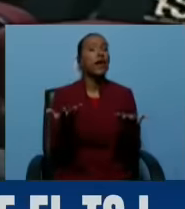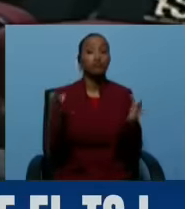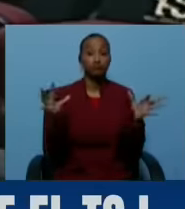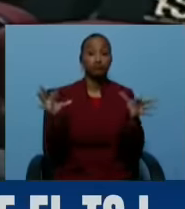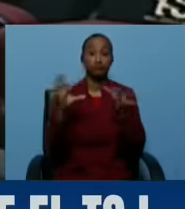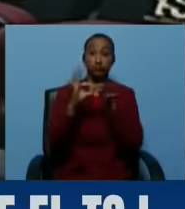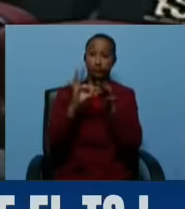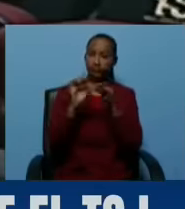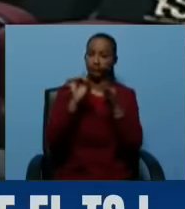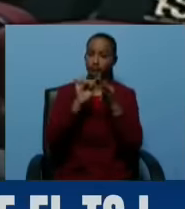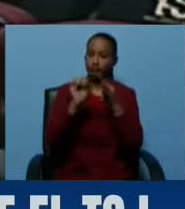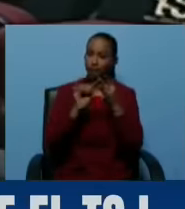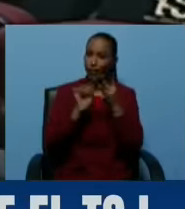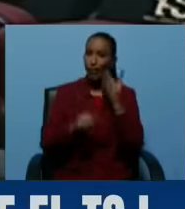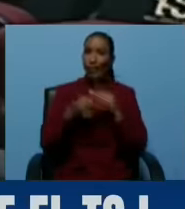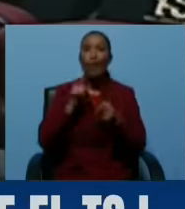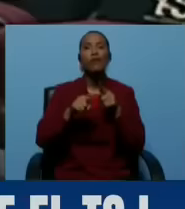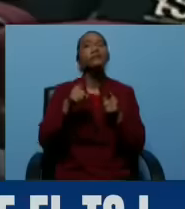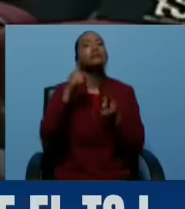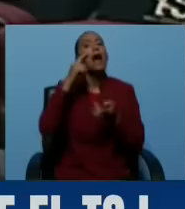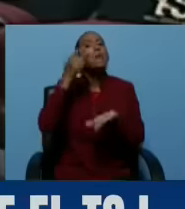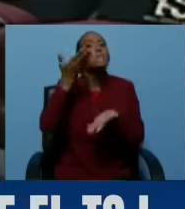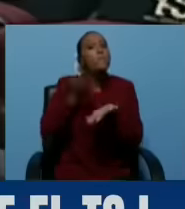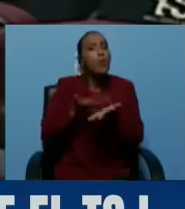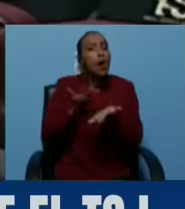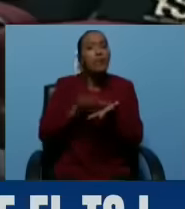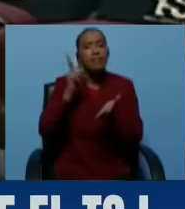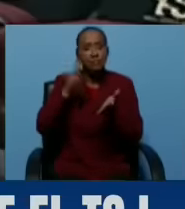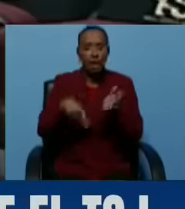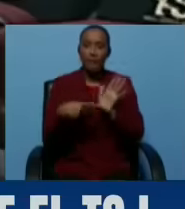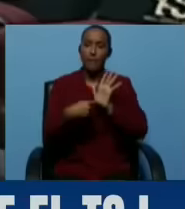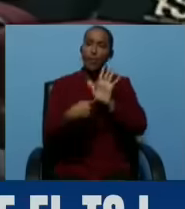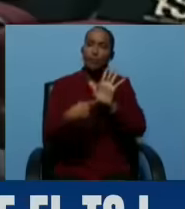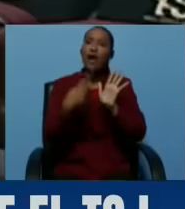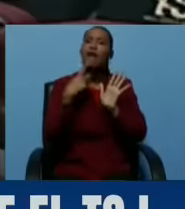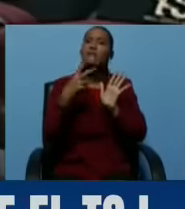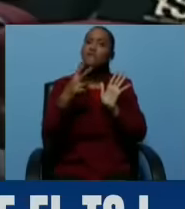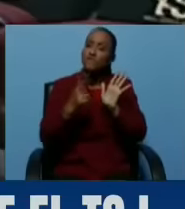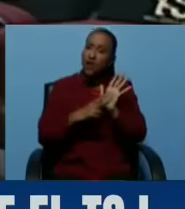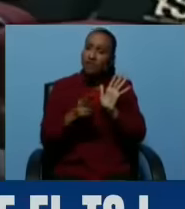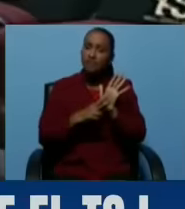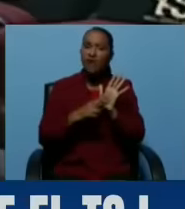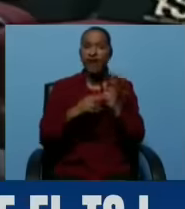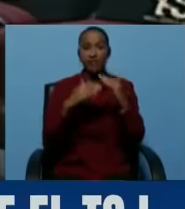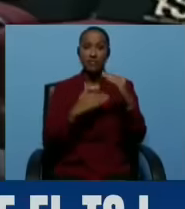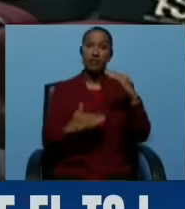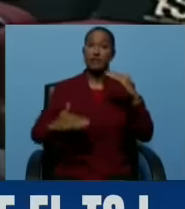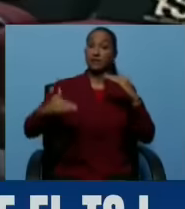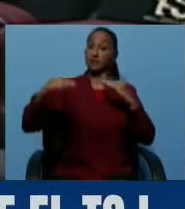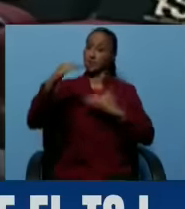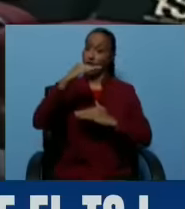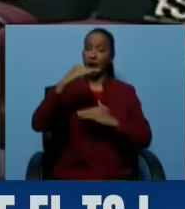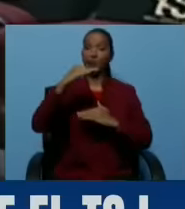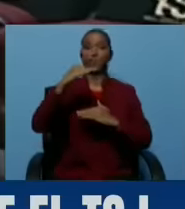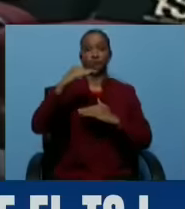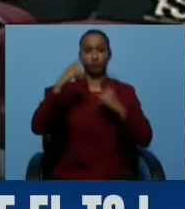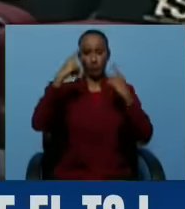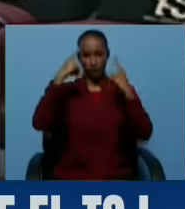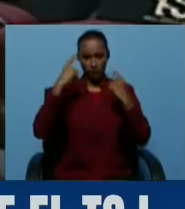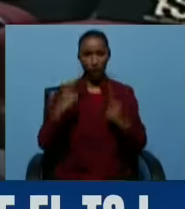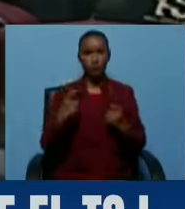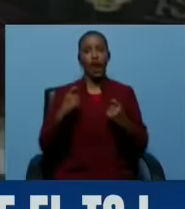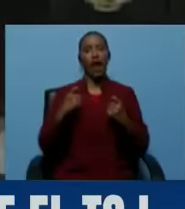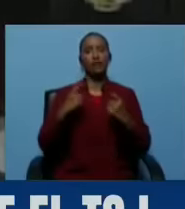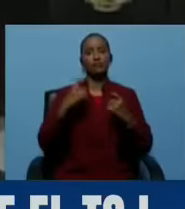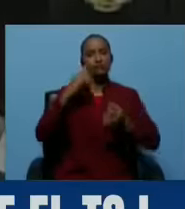de prueba y certifiquen a través de ese peritaje de alto de nivel técnico que se va a realizar